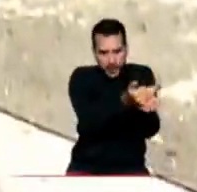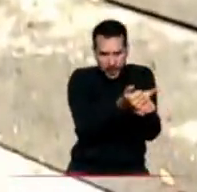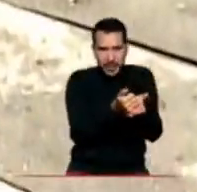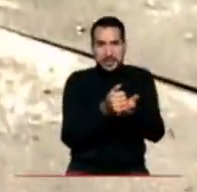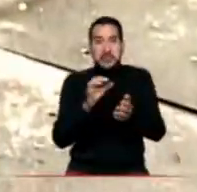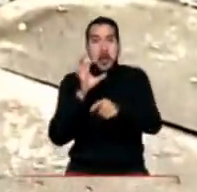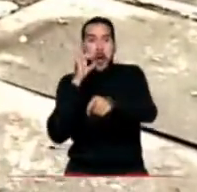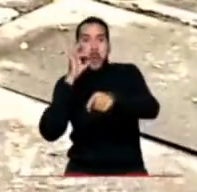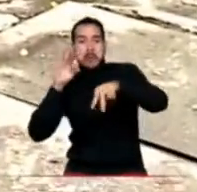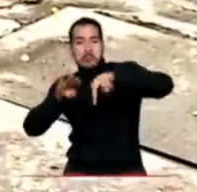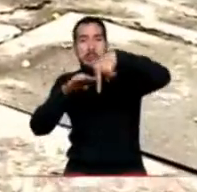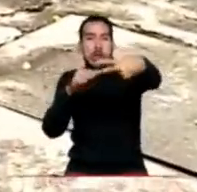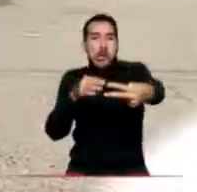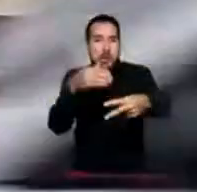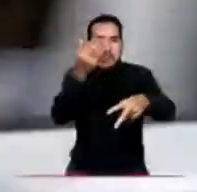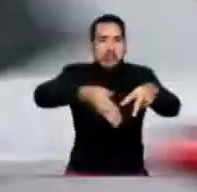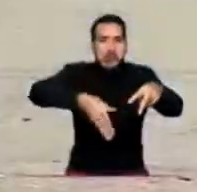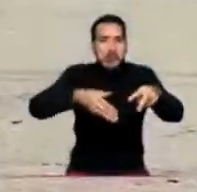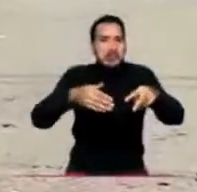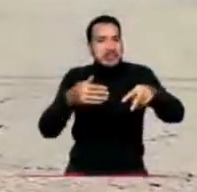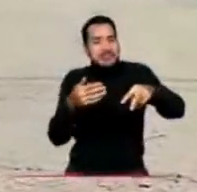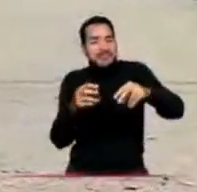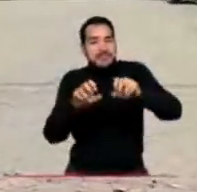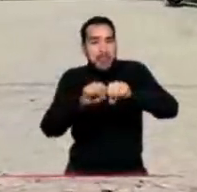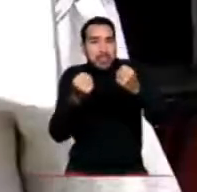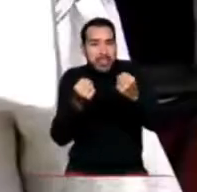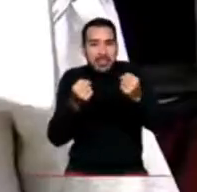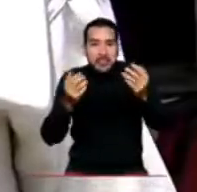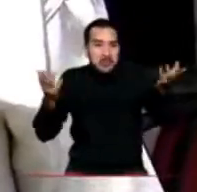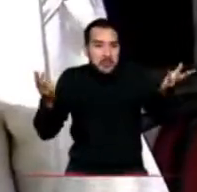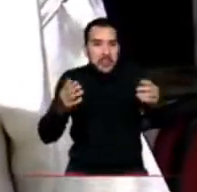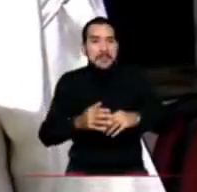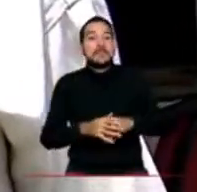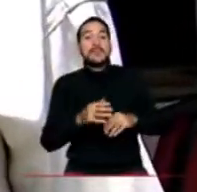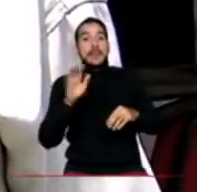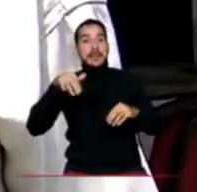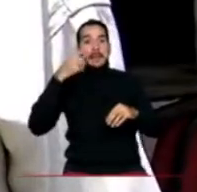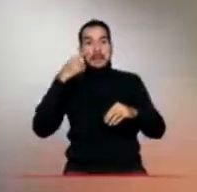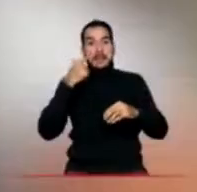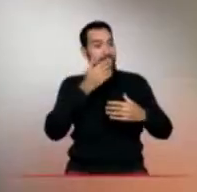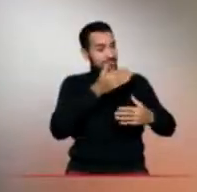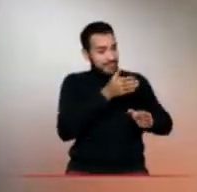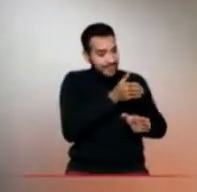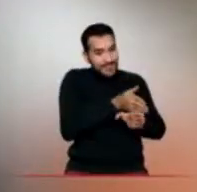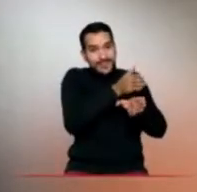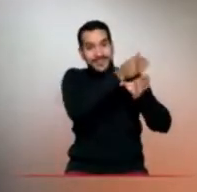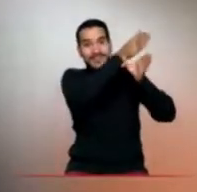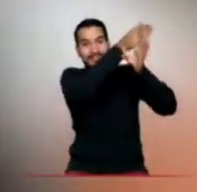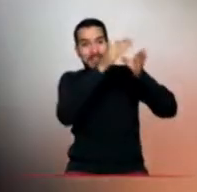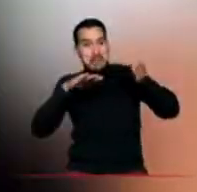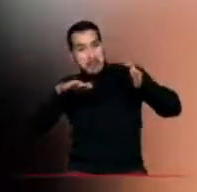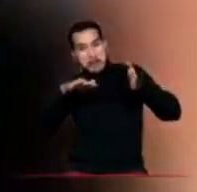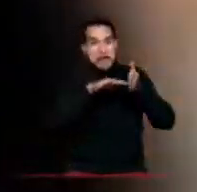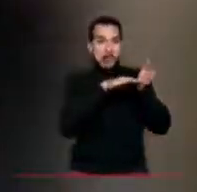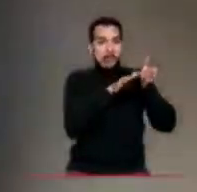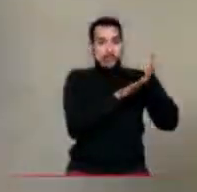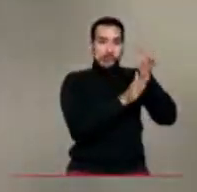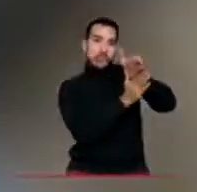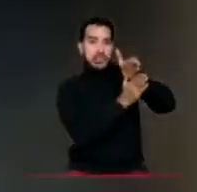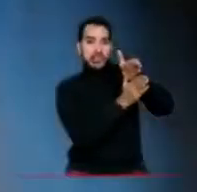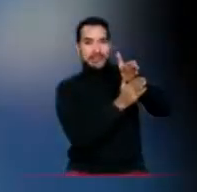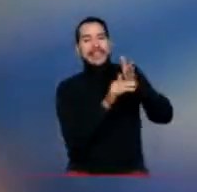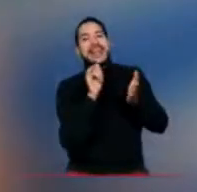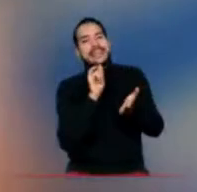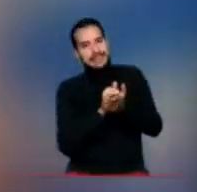su local? Sí, hay un daño en el local. Un muro me lo facturó bastante. Siempre lo dañó. Según información conocida, la prueba de